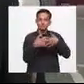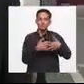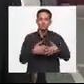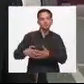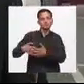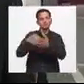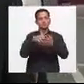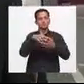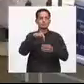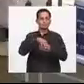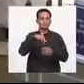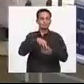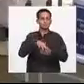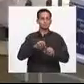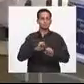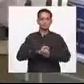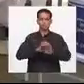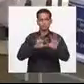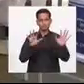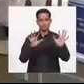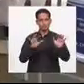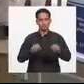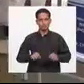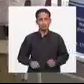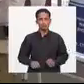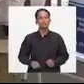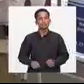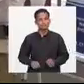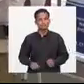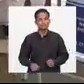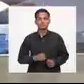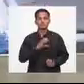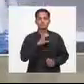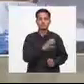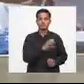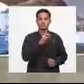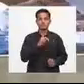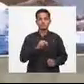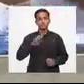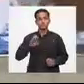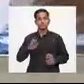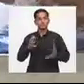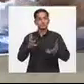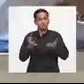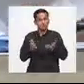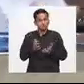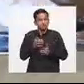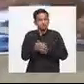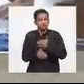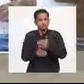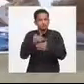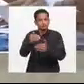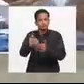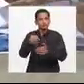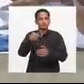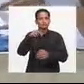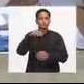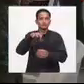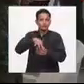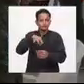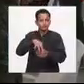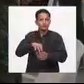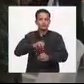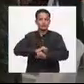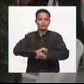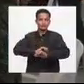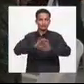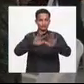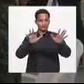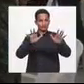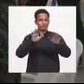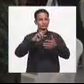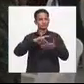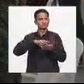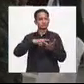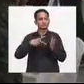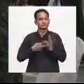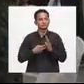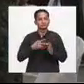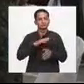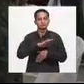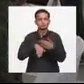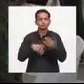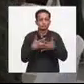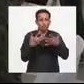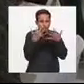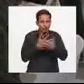prácticas electorales de esta manera el Consejo Nacional electoral Busca mejorar el desarrollo de los procos ales en el país con el fin de garantizar la